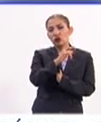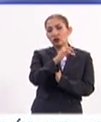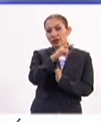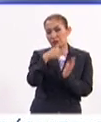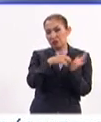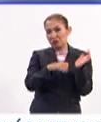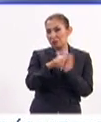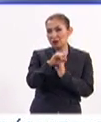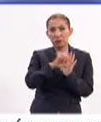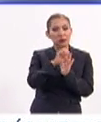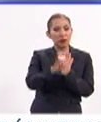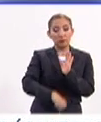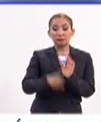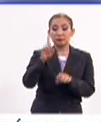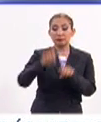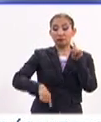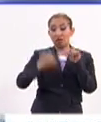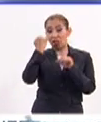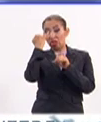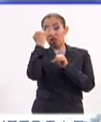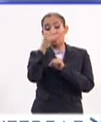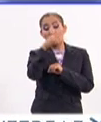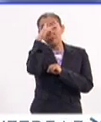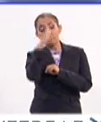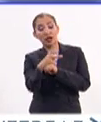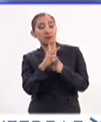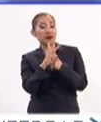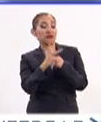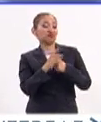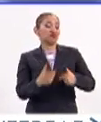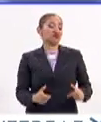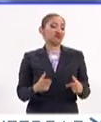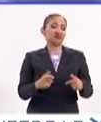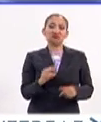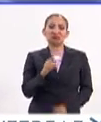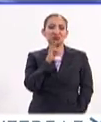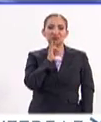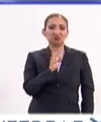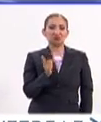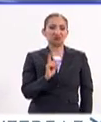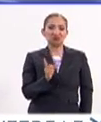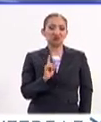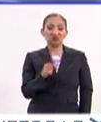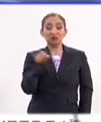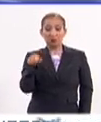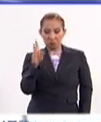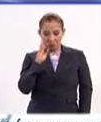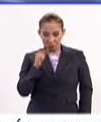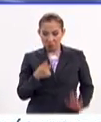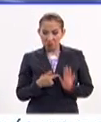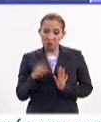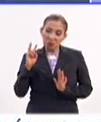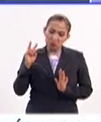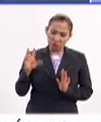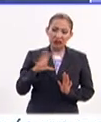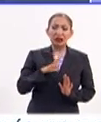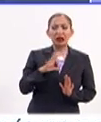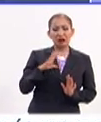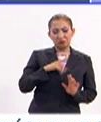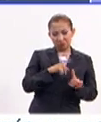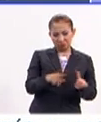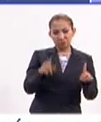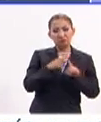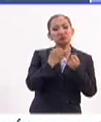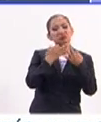20, por ejemplo, eliminando el mito de que México es un país muy rico. No es cierto. Él demostró que pues sí, tiene una